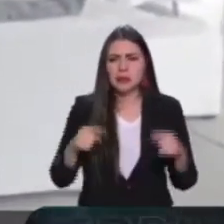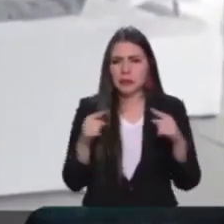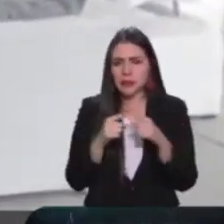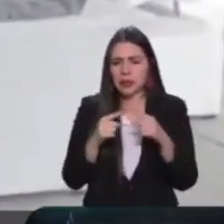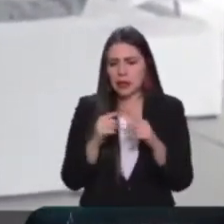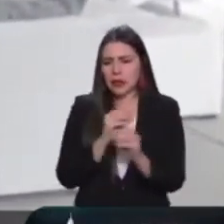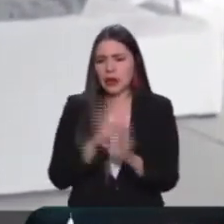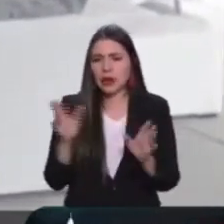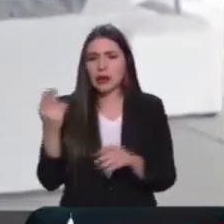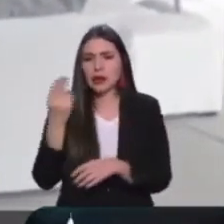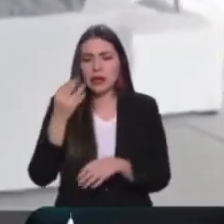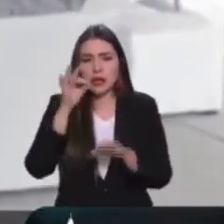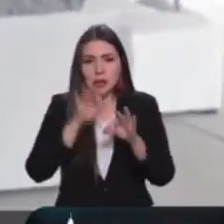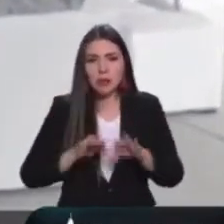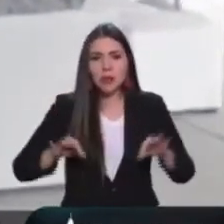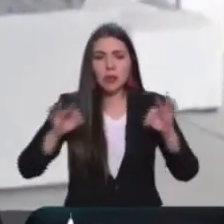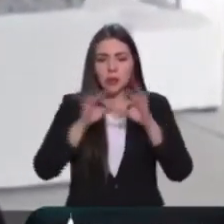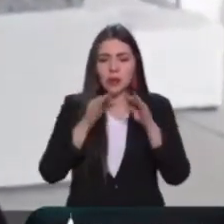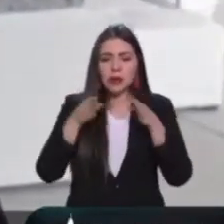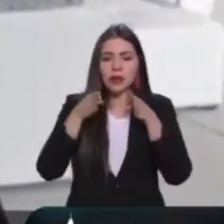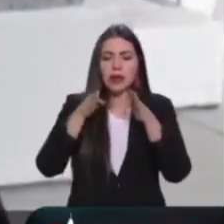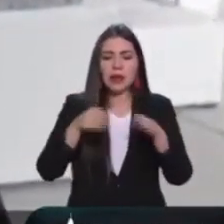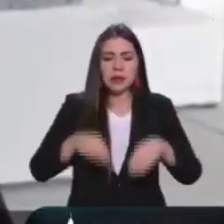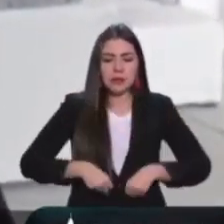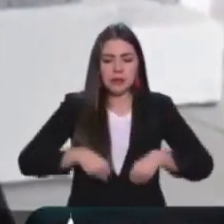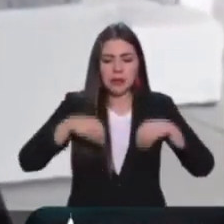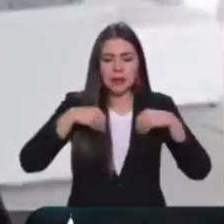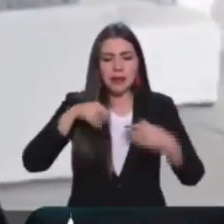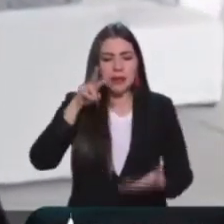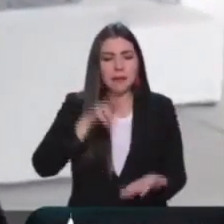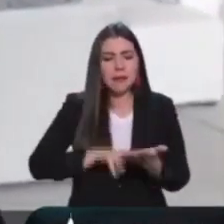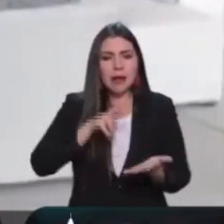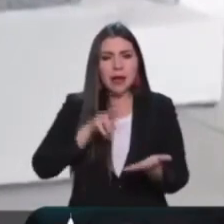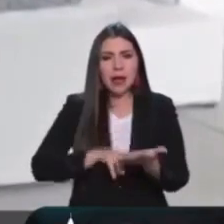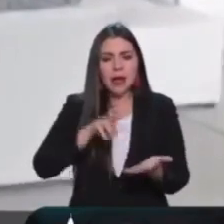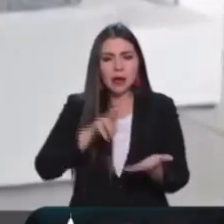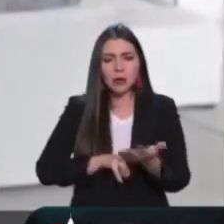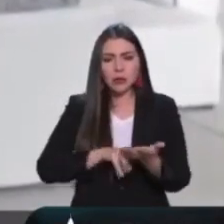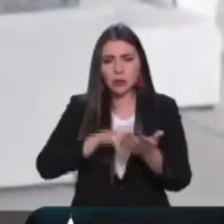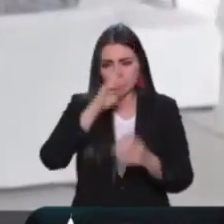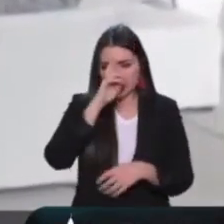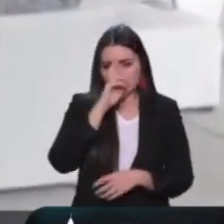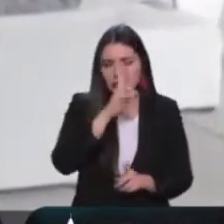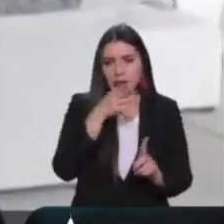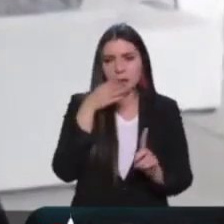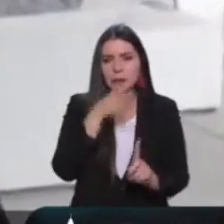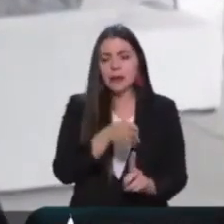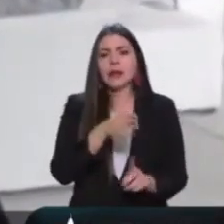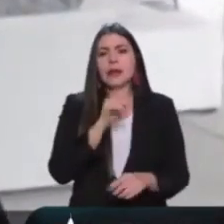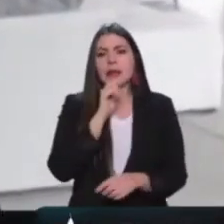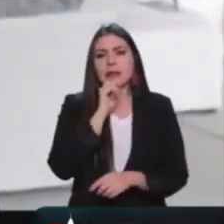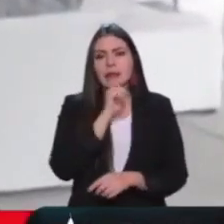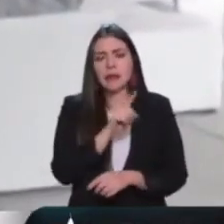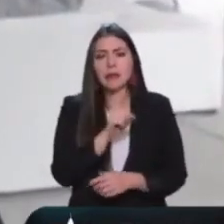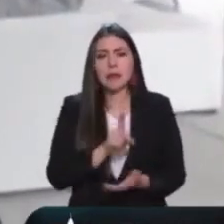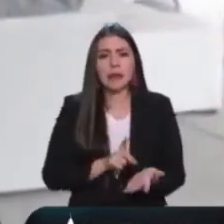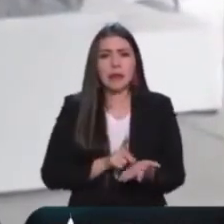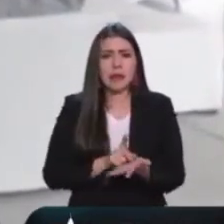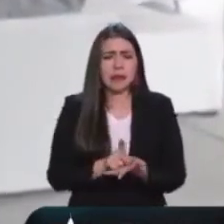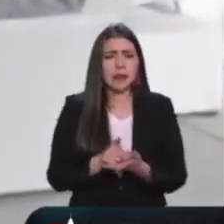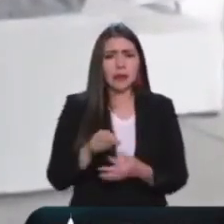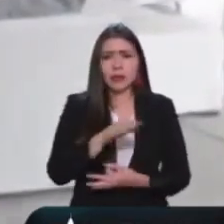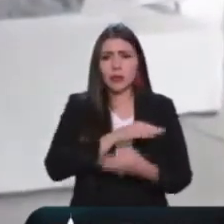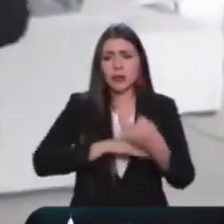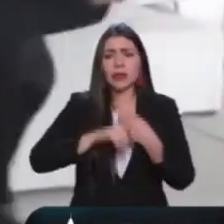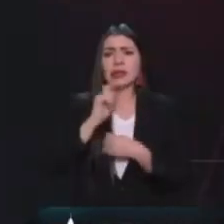y el Evangelio de la familia. La vida es sagrada y el derecho fundamental y universal es